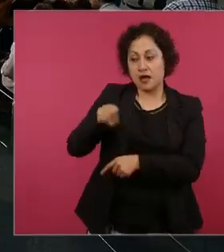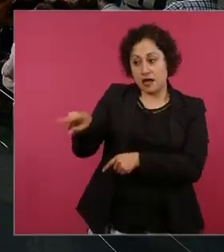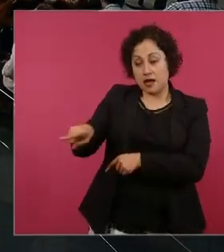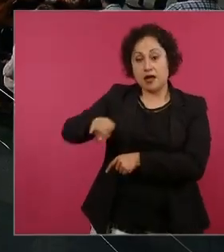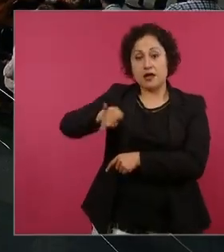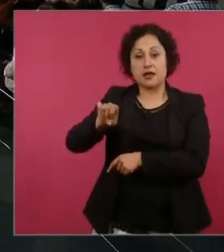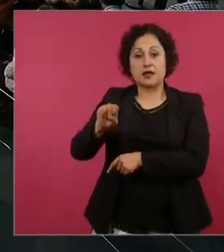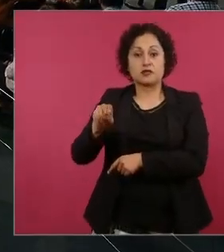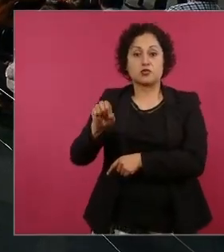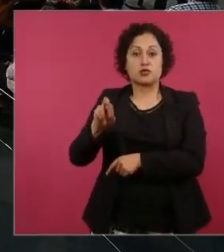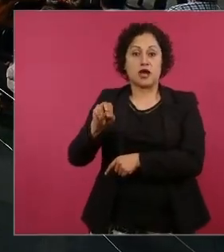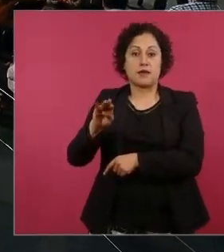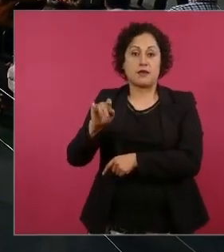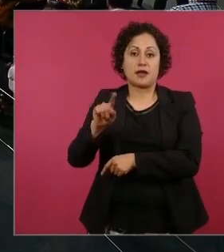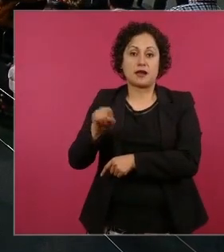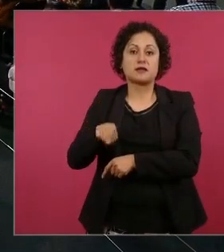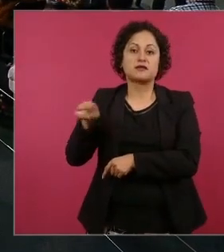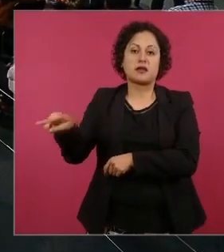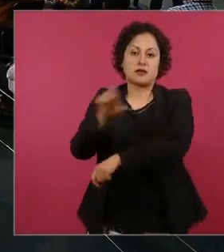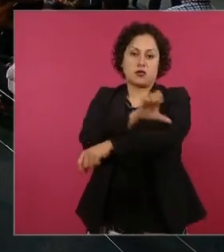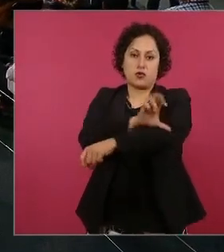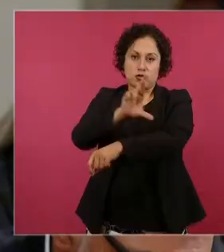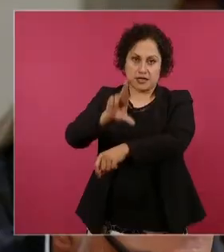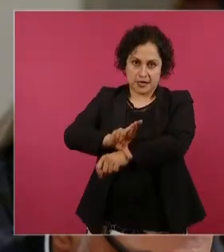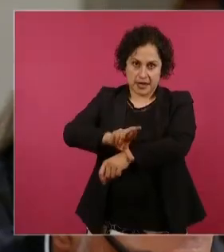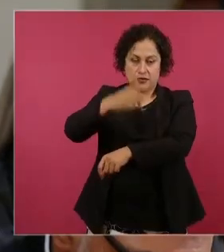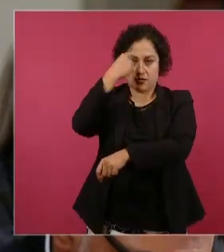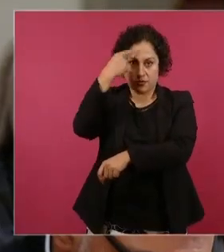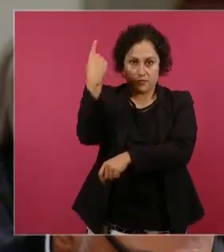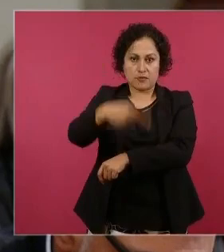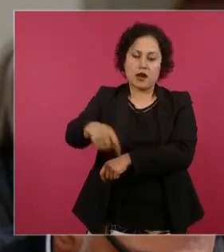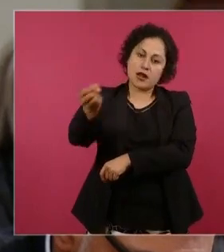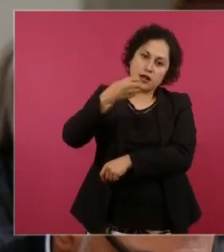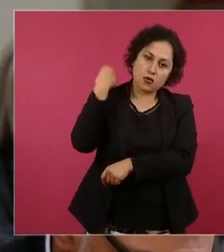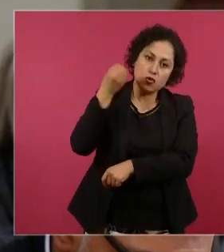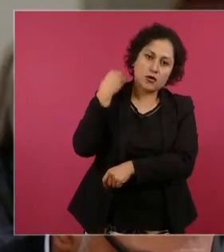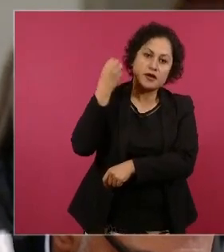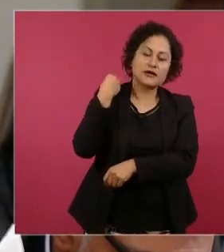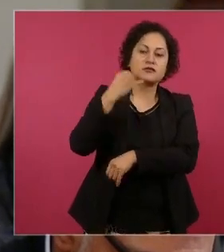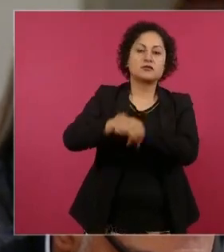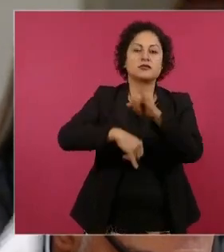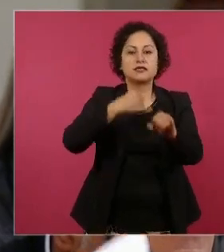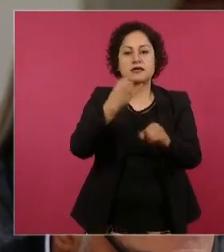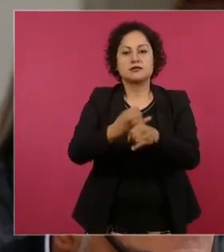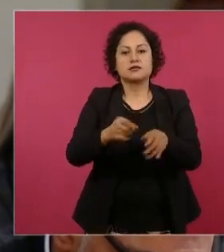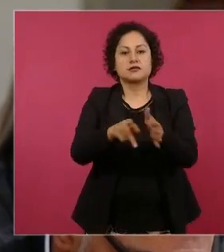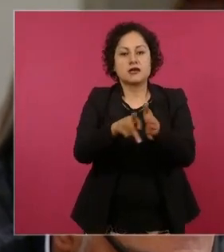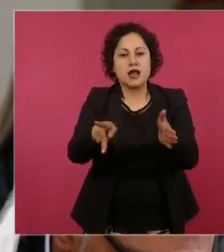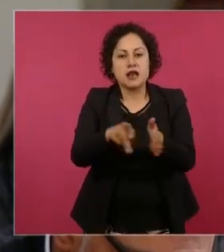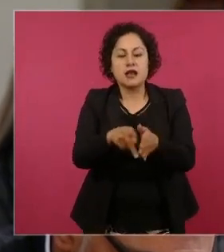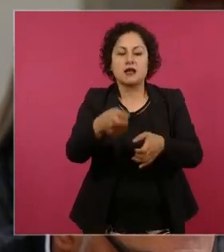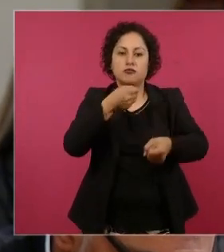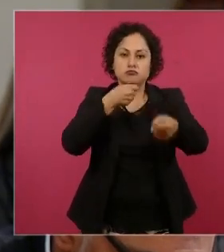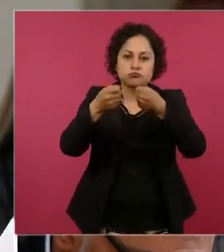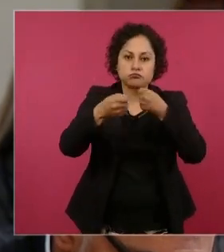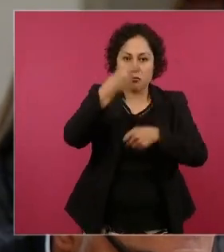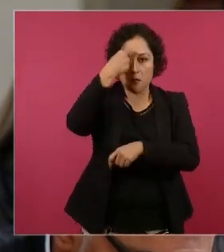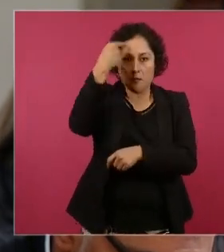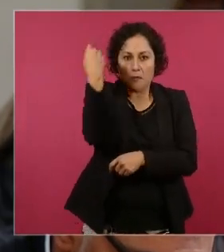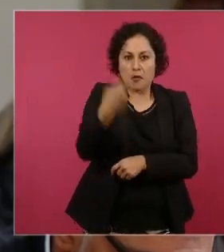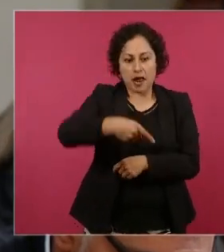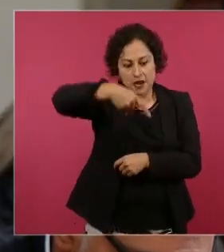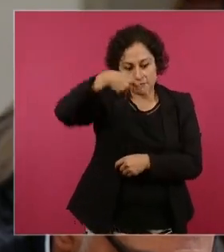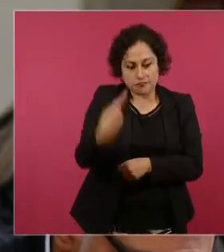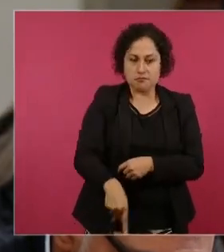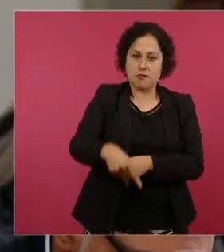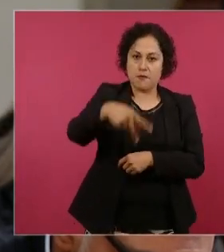el presidente o el coordinador de este Congreso Internacional de Periodistas, pues para que sea México, el gobierno de México,